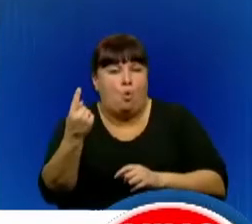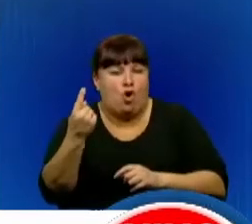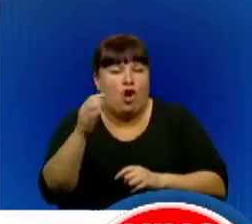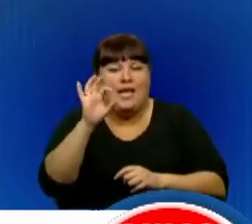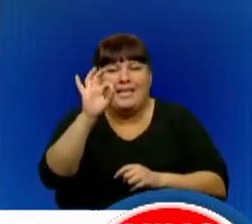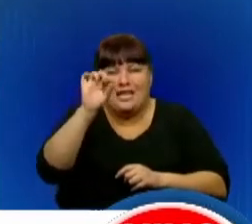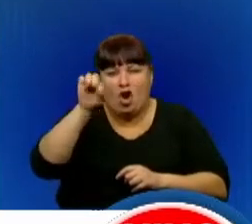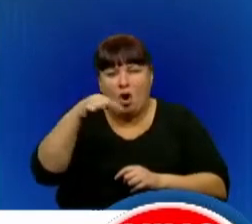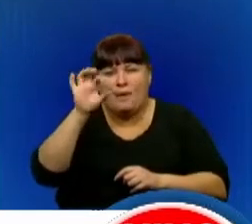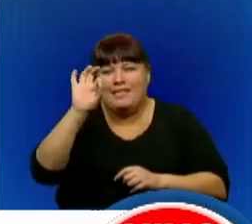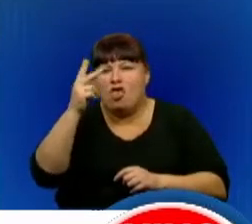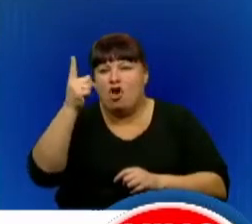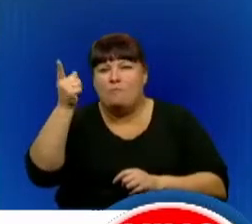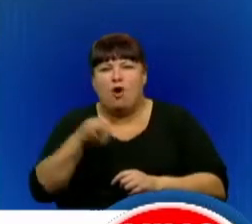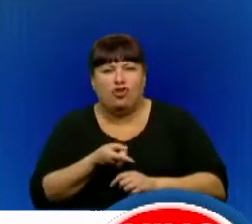el